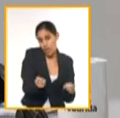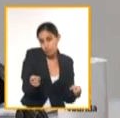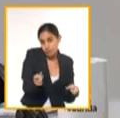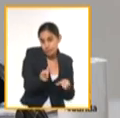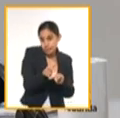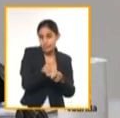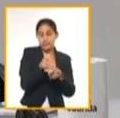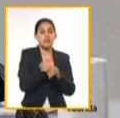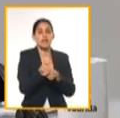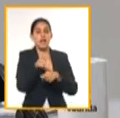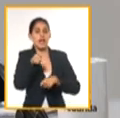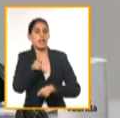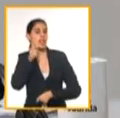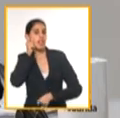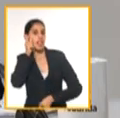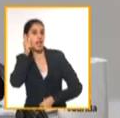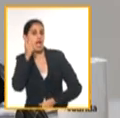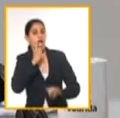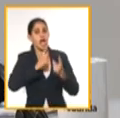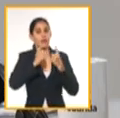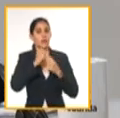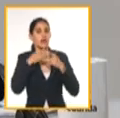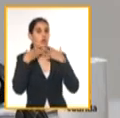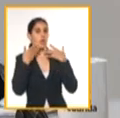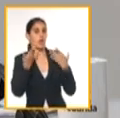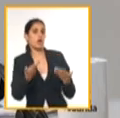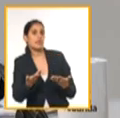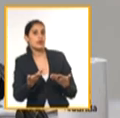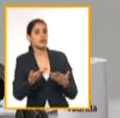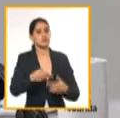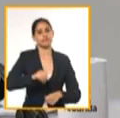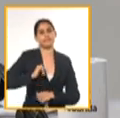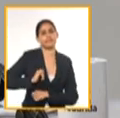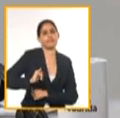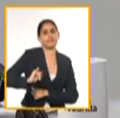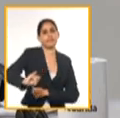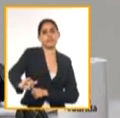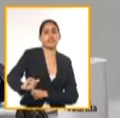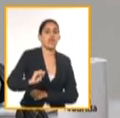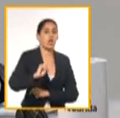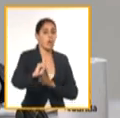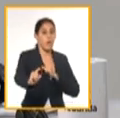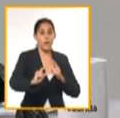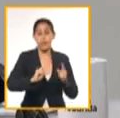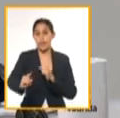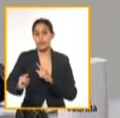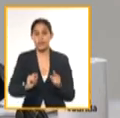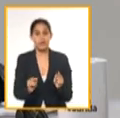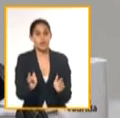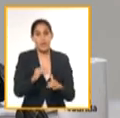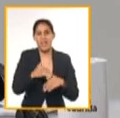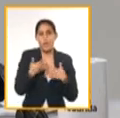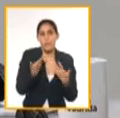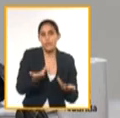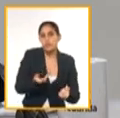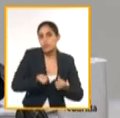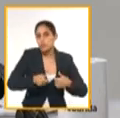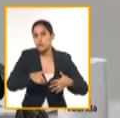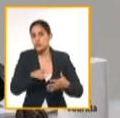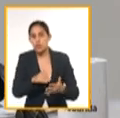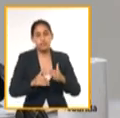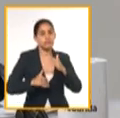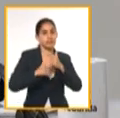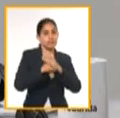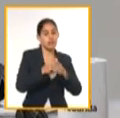general aisladas, no tienen en cantidad de habitantes, no se representan mucho, digamos, pero sí en